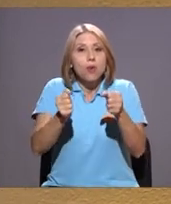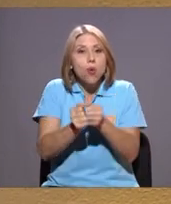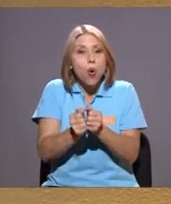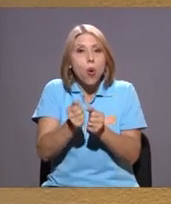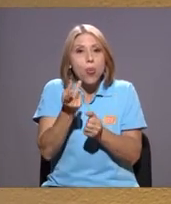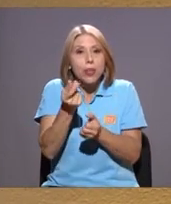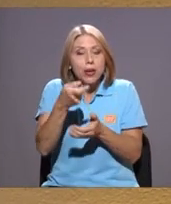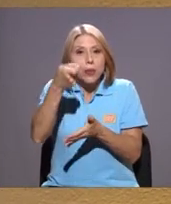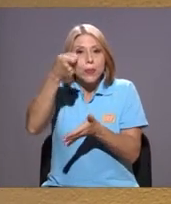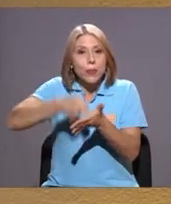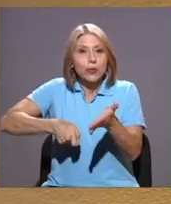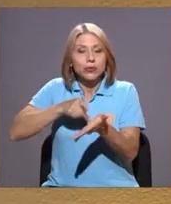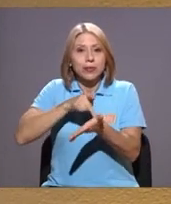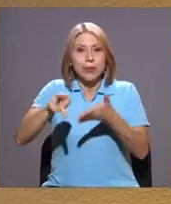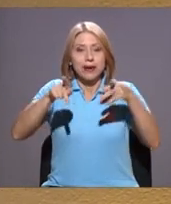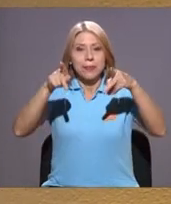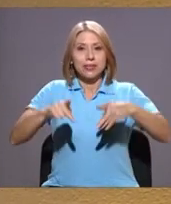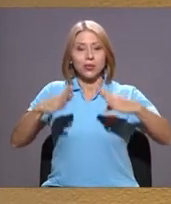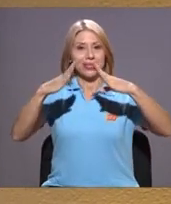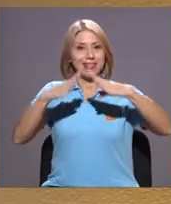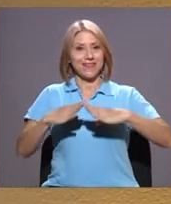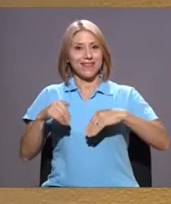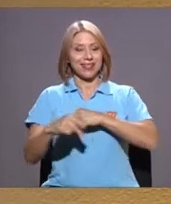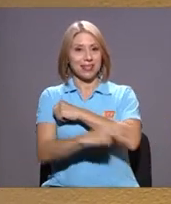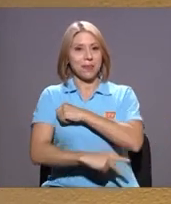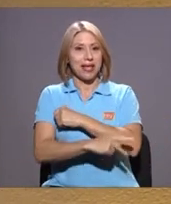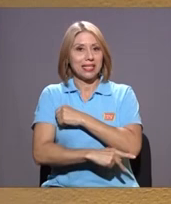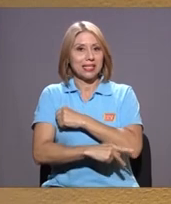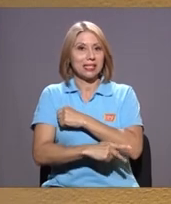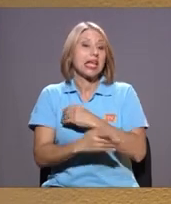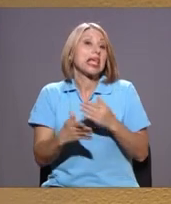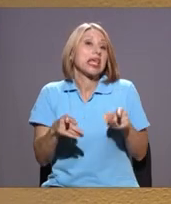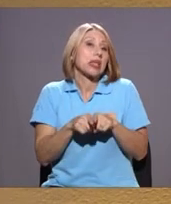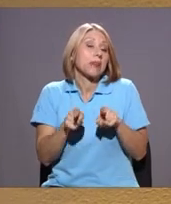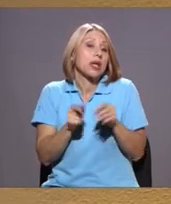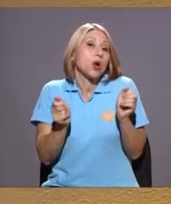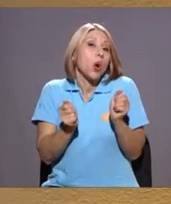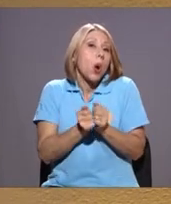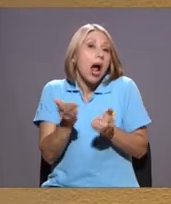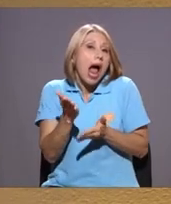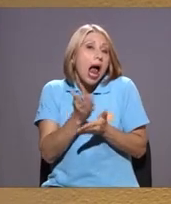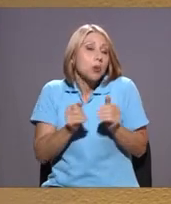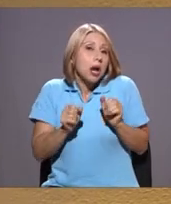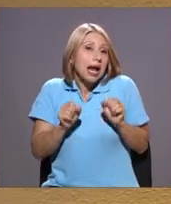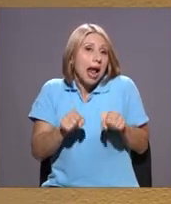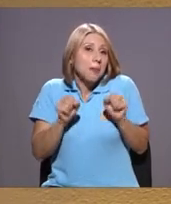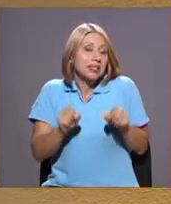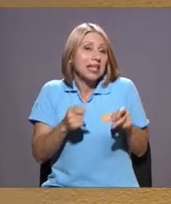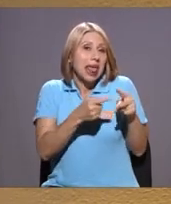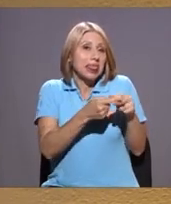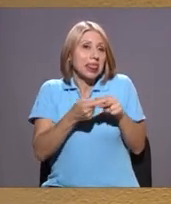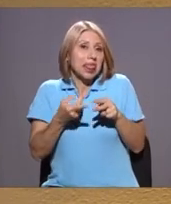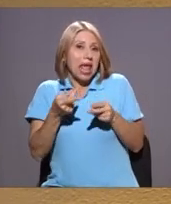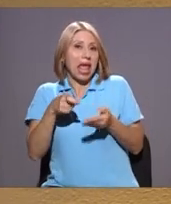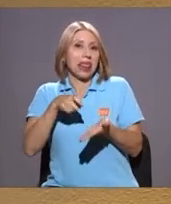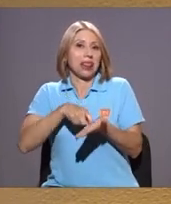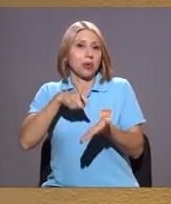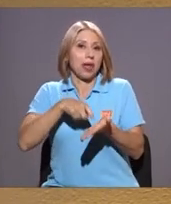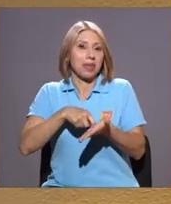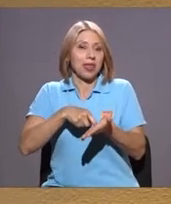que tributan los habitantes de este país y con alguna capacidad de endeudamiento en el recibo aguilar